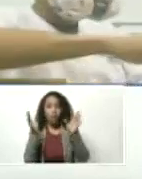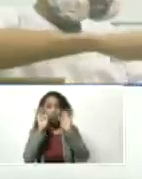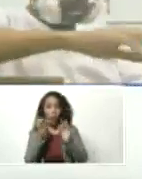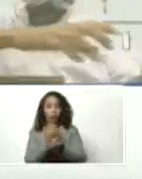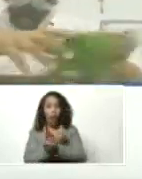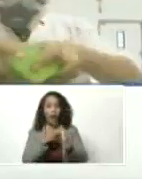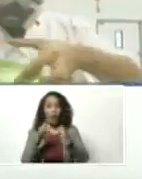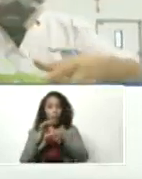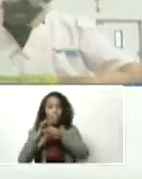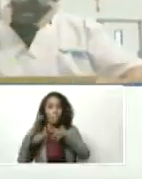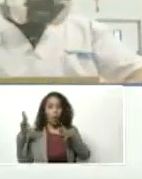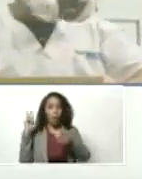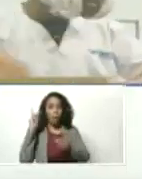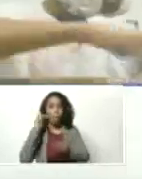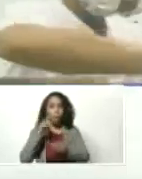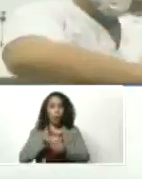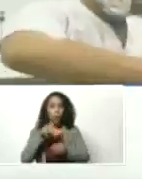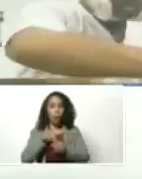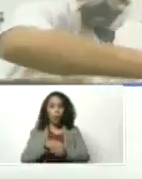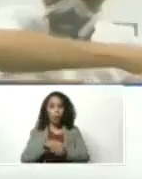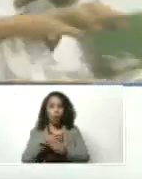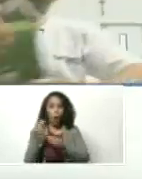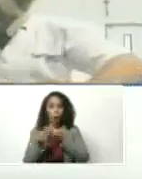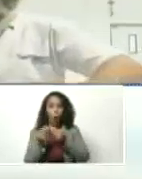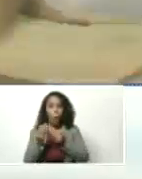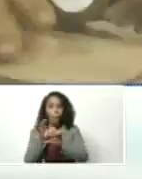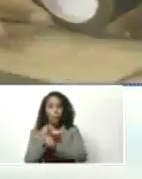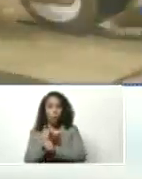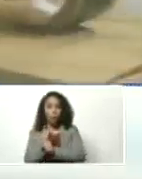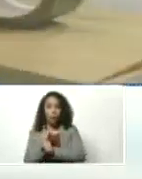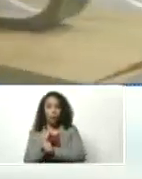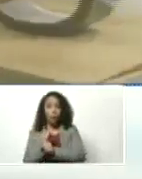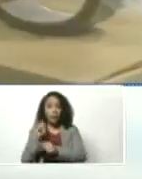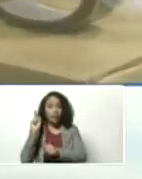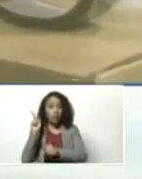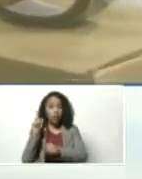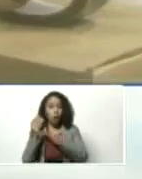dependencia del rentismo petrolero. Y eso hay que lograrlo produciendo.